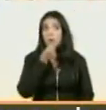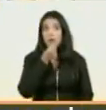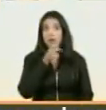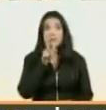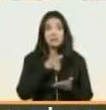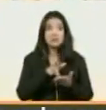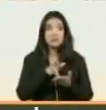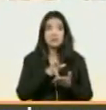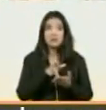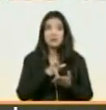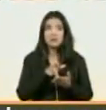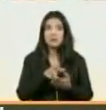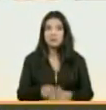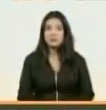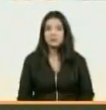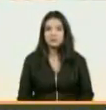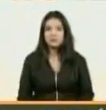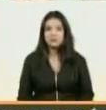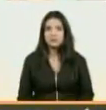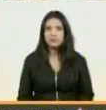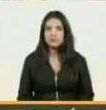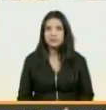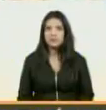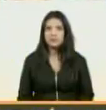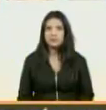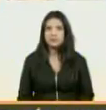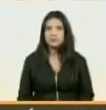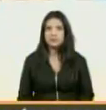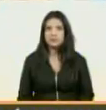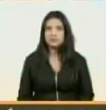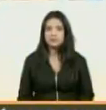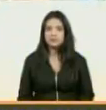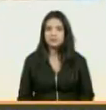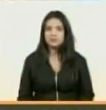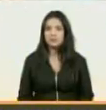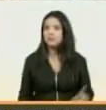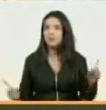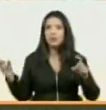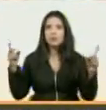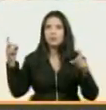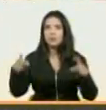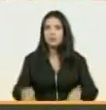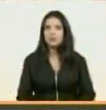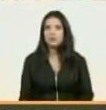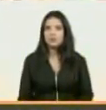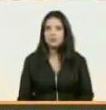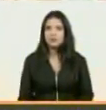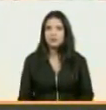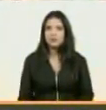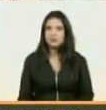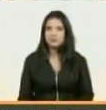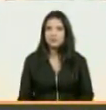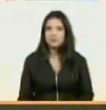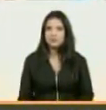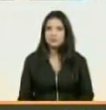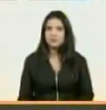que hacer cómplices. Cubrimos lo que ocurre, diputado. La Guardia Nacional ni la Policía Nacional en ocasiones nos deja cumplir con nuestra función. Los medios